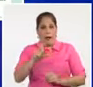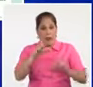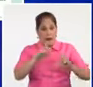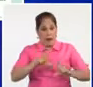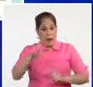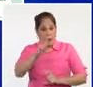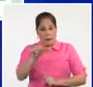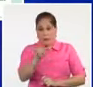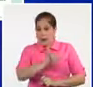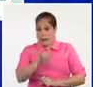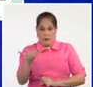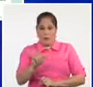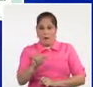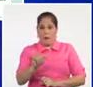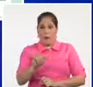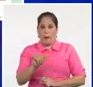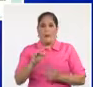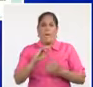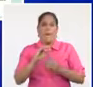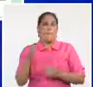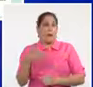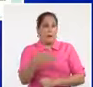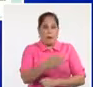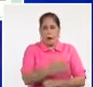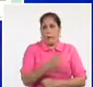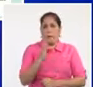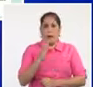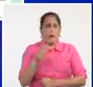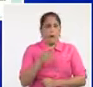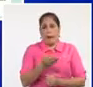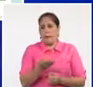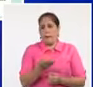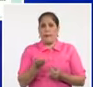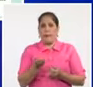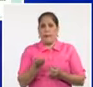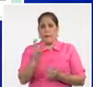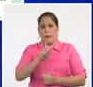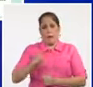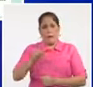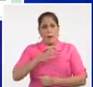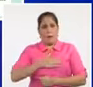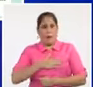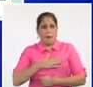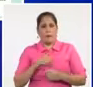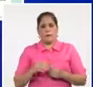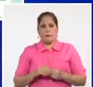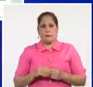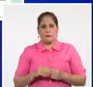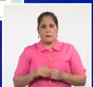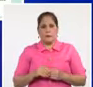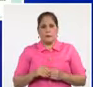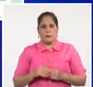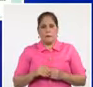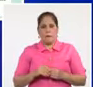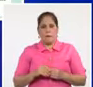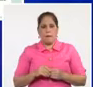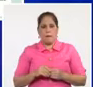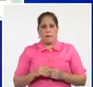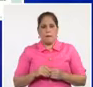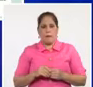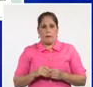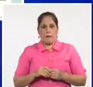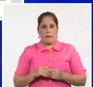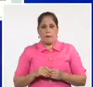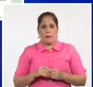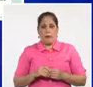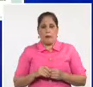Matanzas, Batabanó, Güines, Camagüey como municipio cabecera con una tasa de